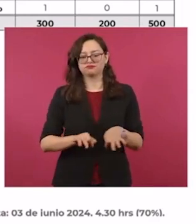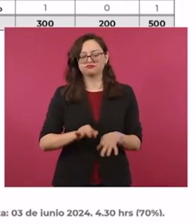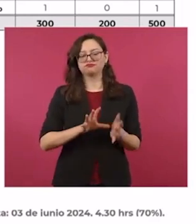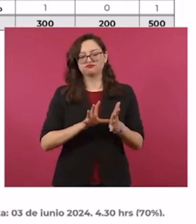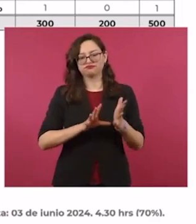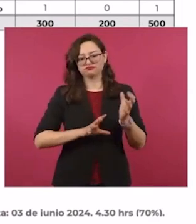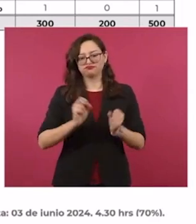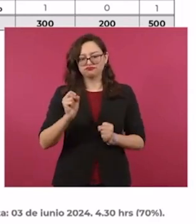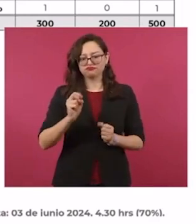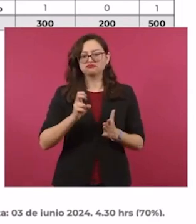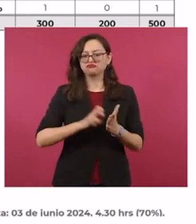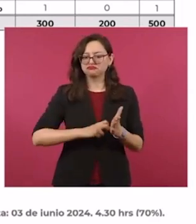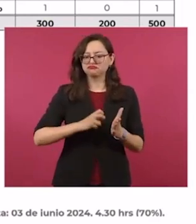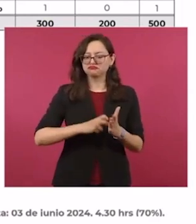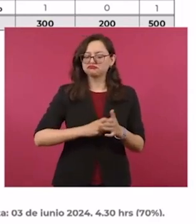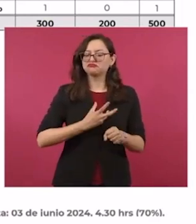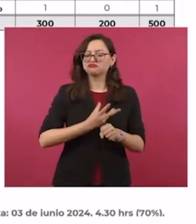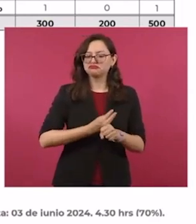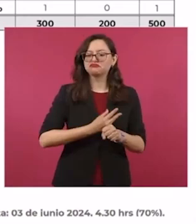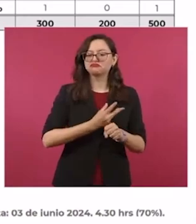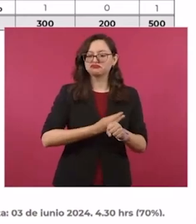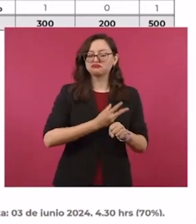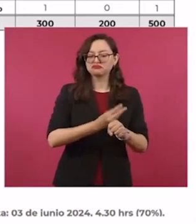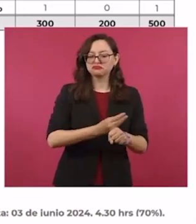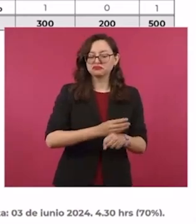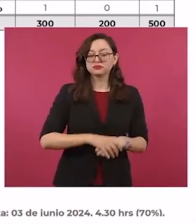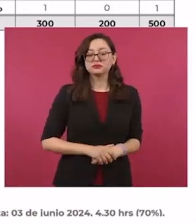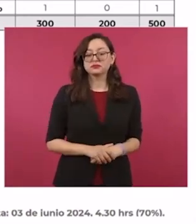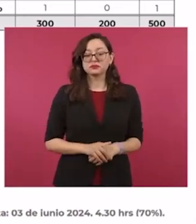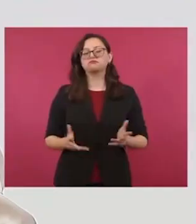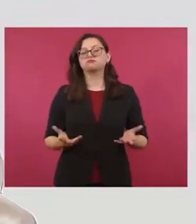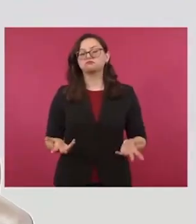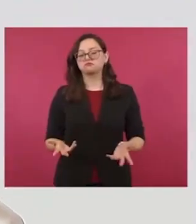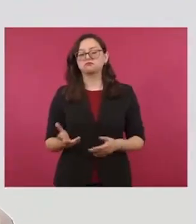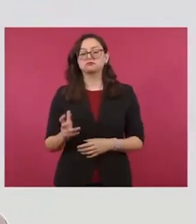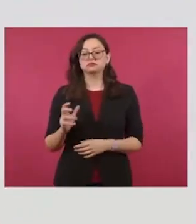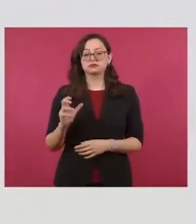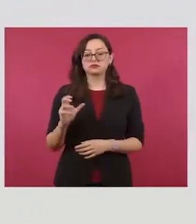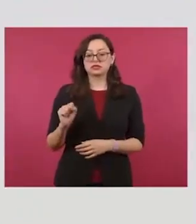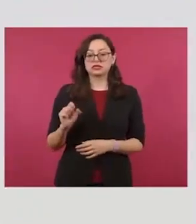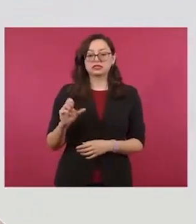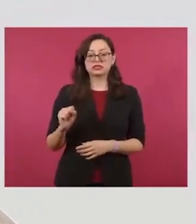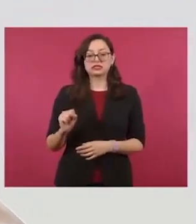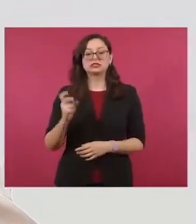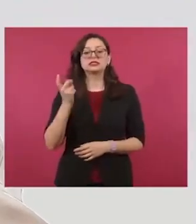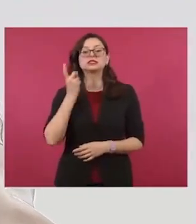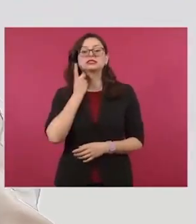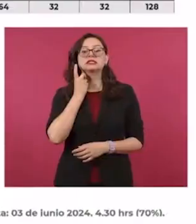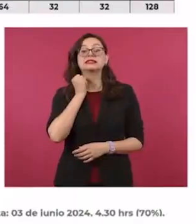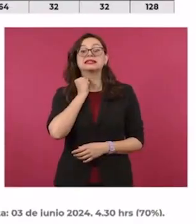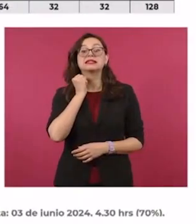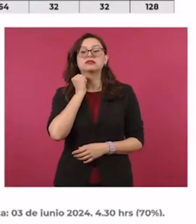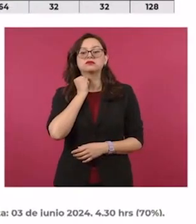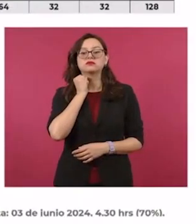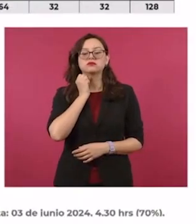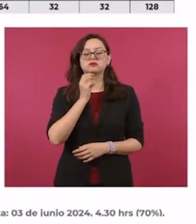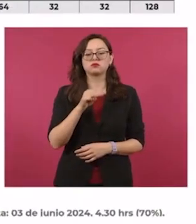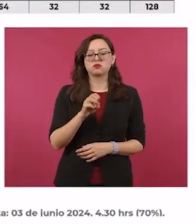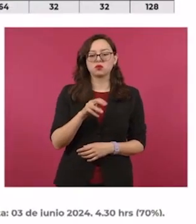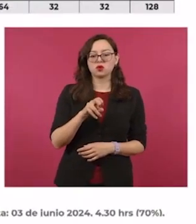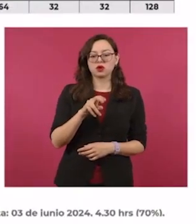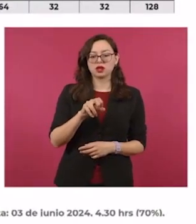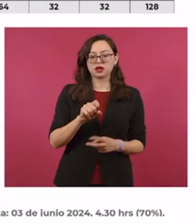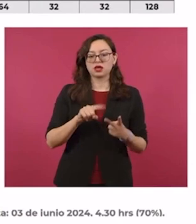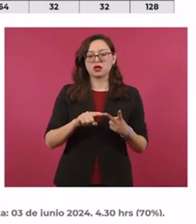de los que requieren para la mayoría calificada de 333 legisladores en el caso del senado la coalición oficialista contraría con